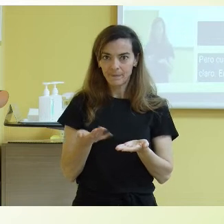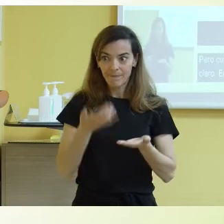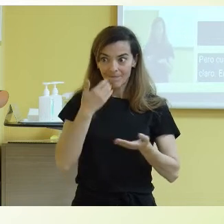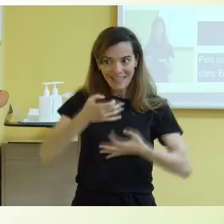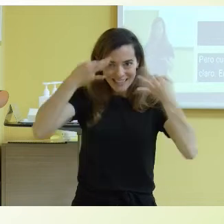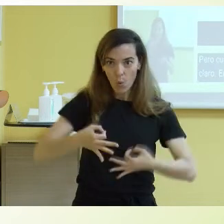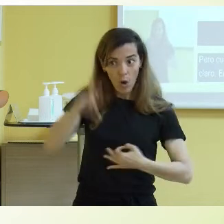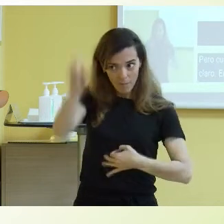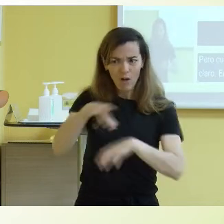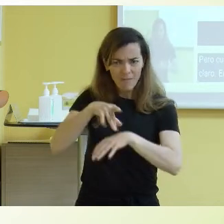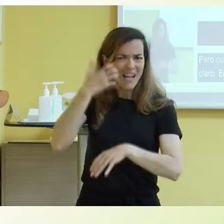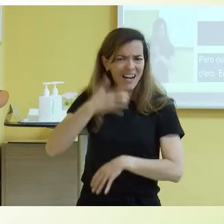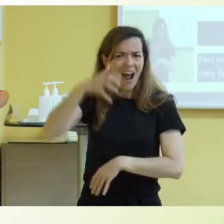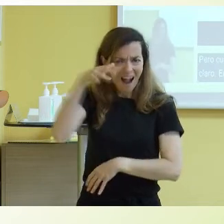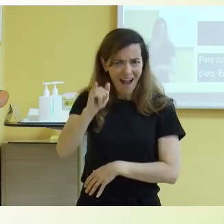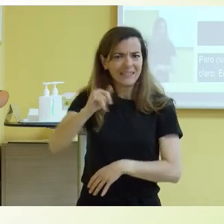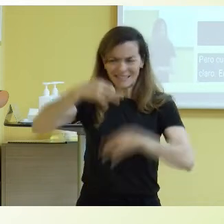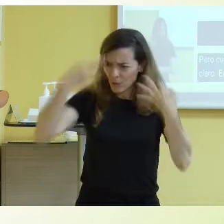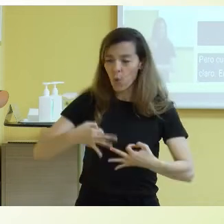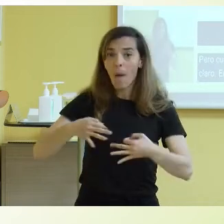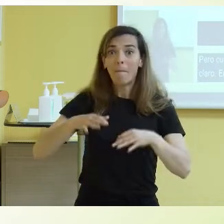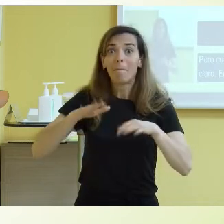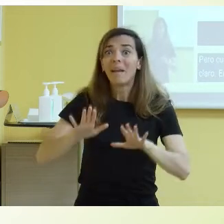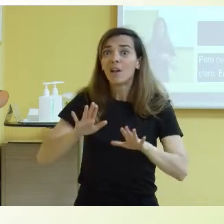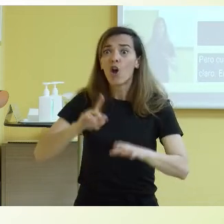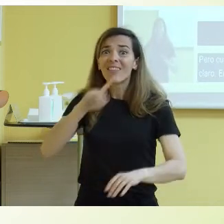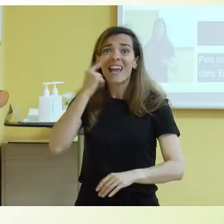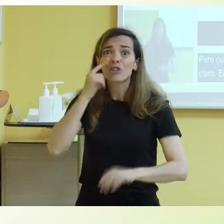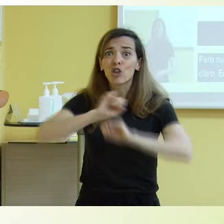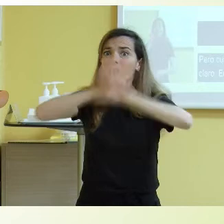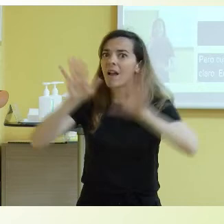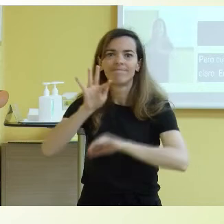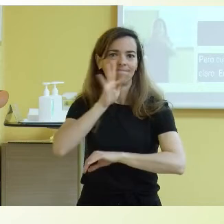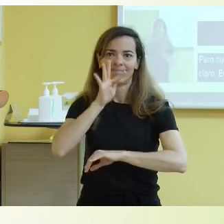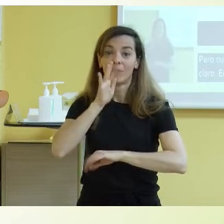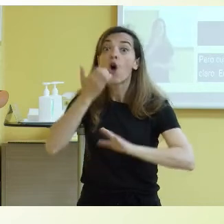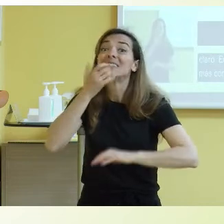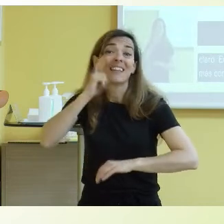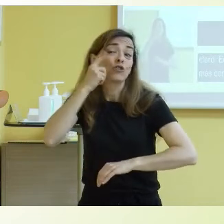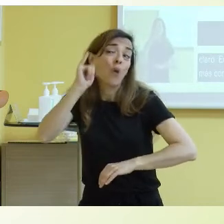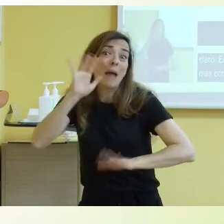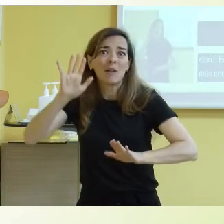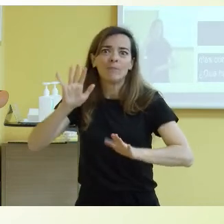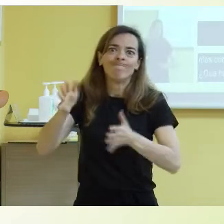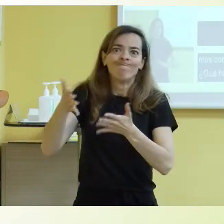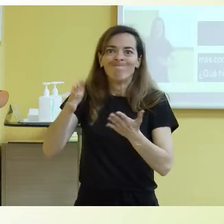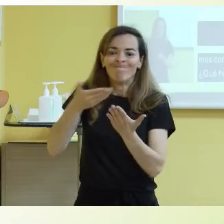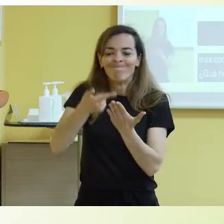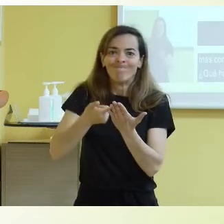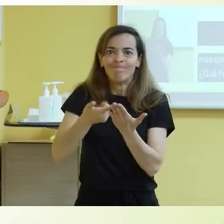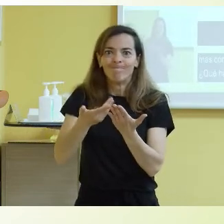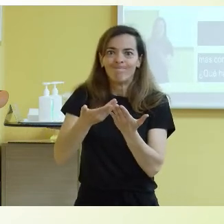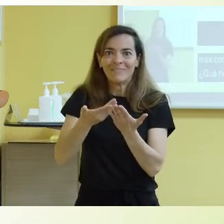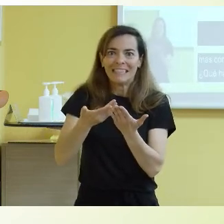una persona que tiene una enfermedad rara, pero no tiene claramente un diagnóstico? O si tiene un diagnóstico de este tipo, que no es lo mismo